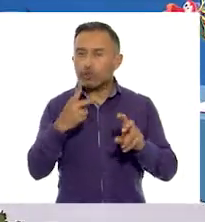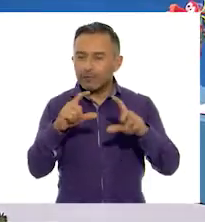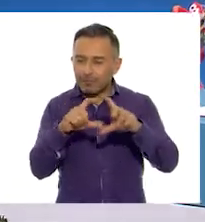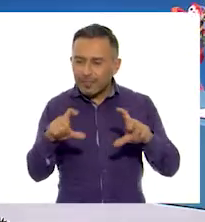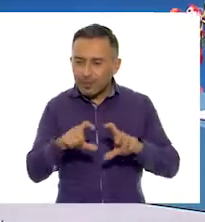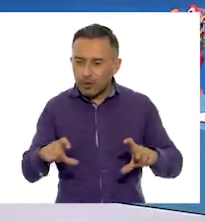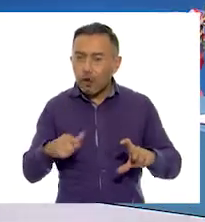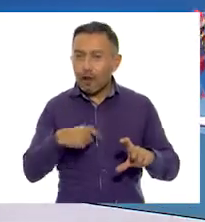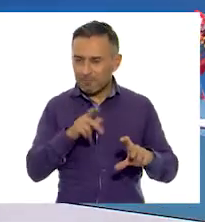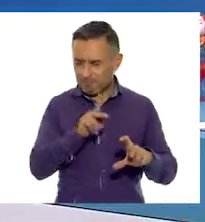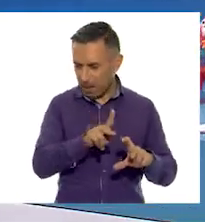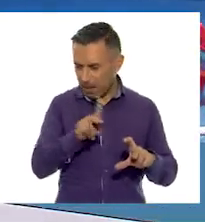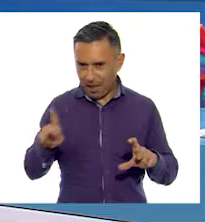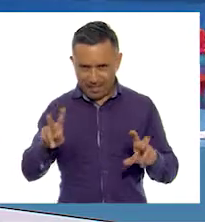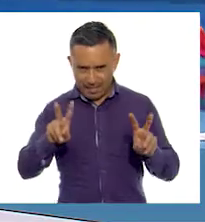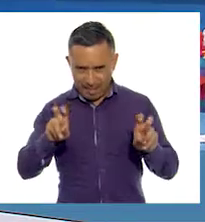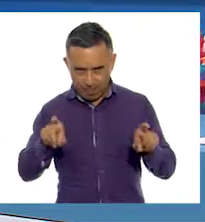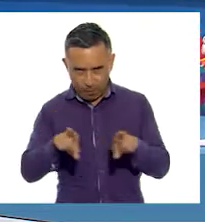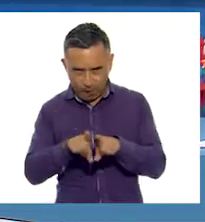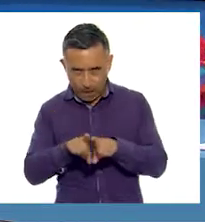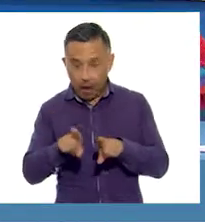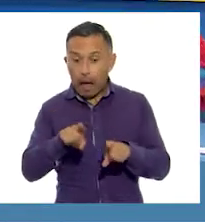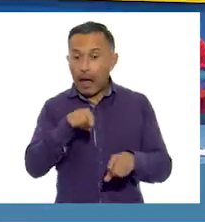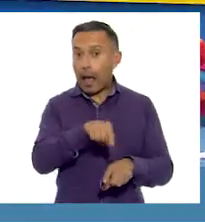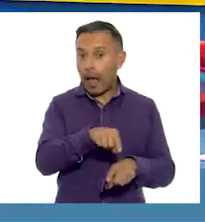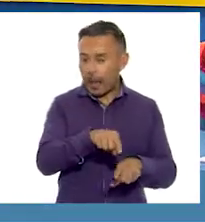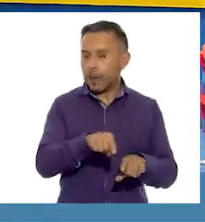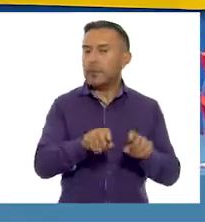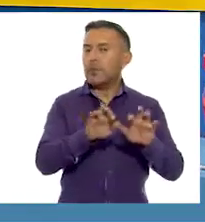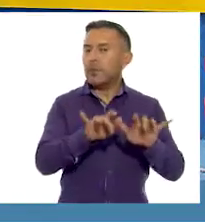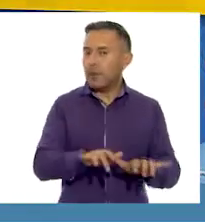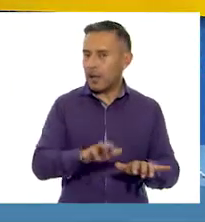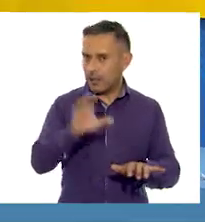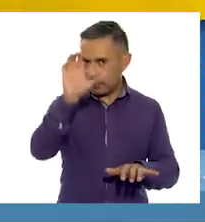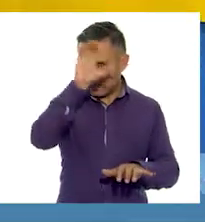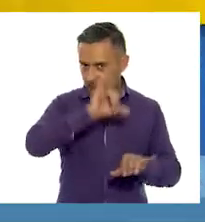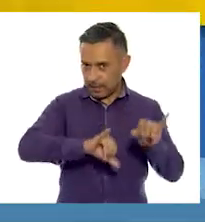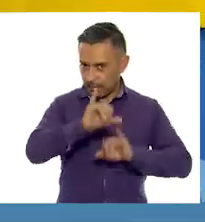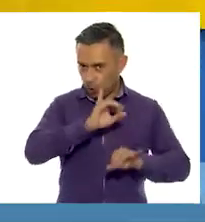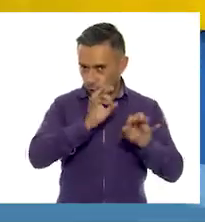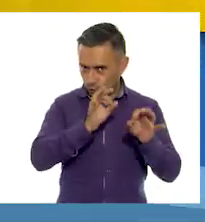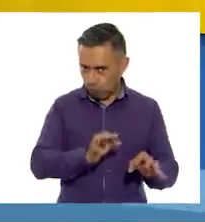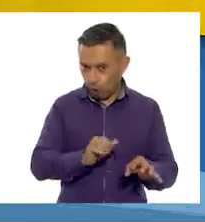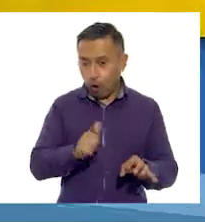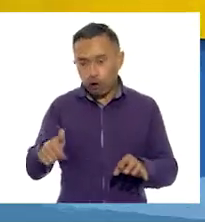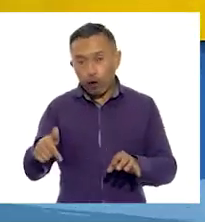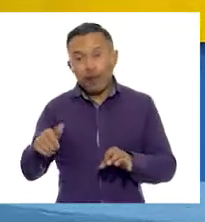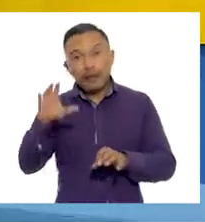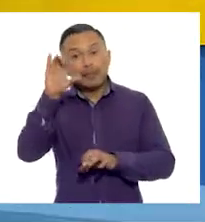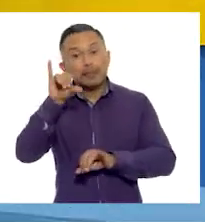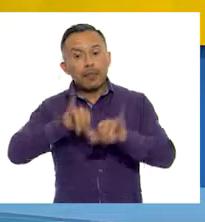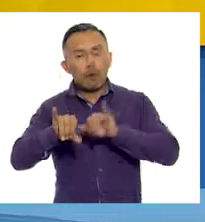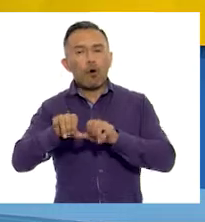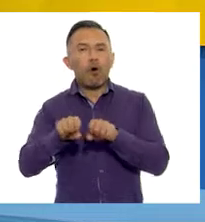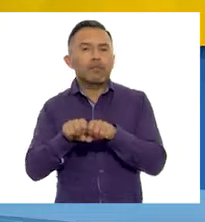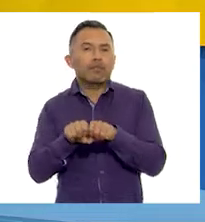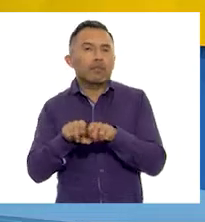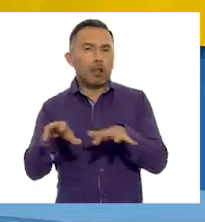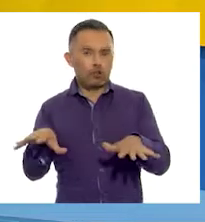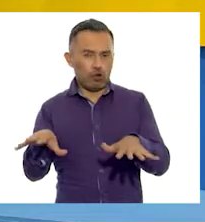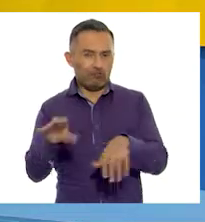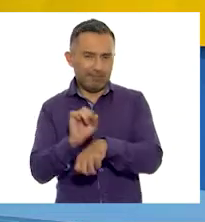tema, pero uno es científico y el otro es de divulgación científica. La idea es que esta lectura nos